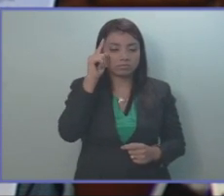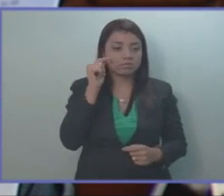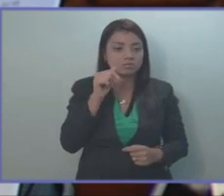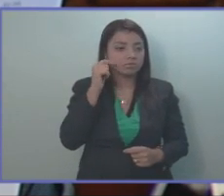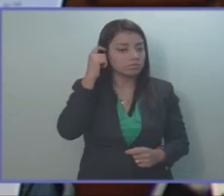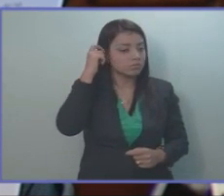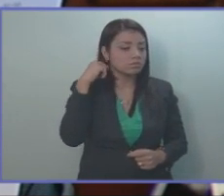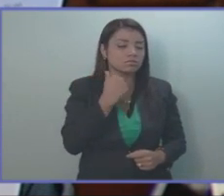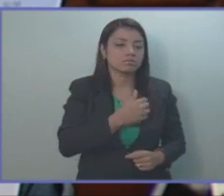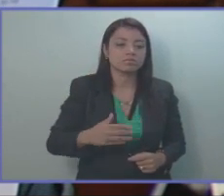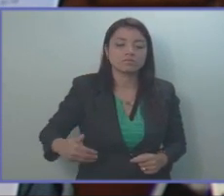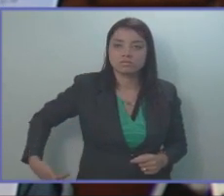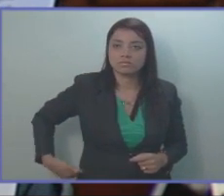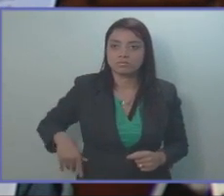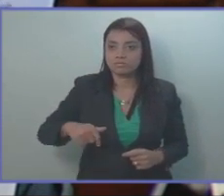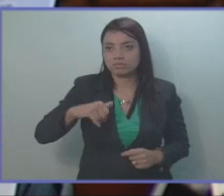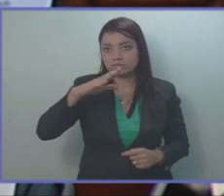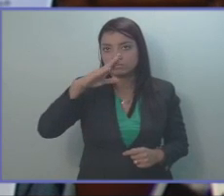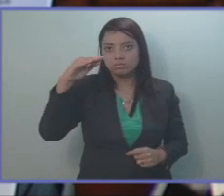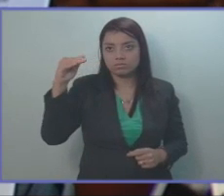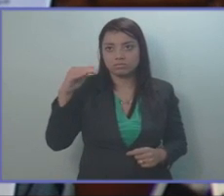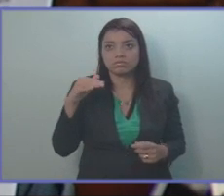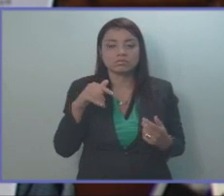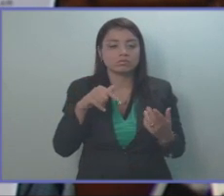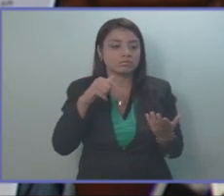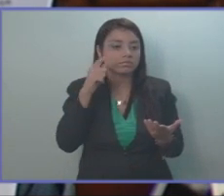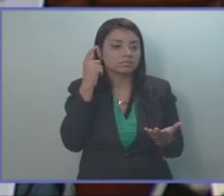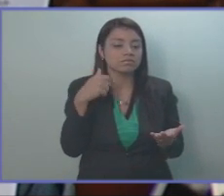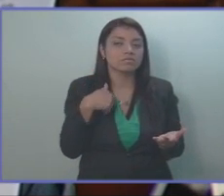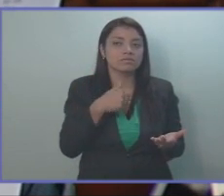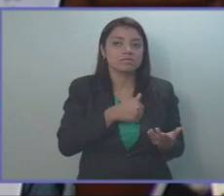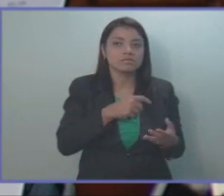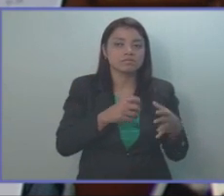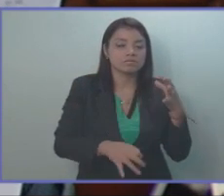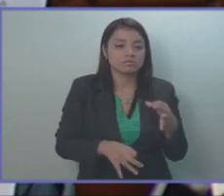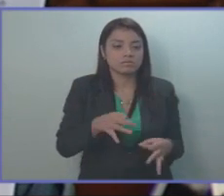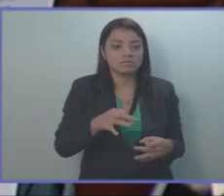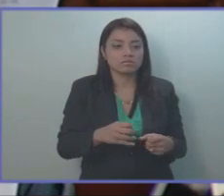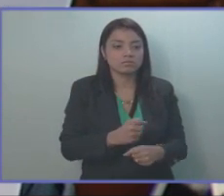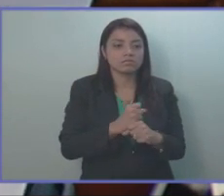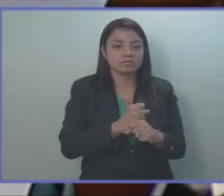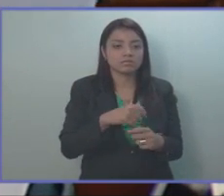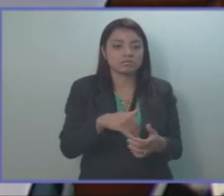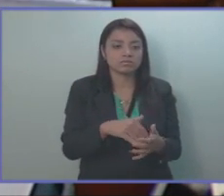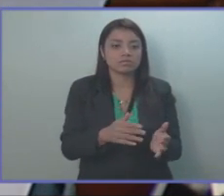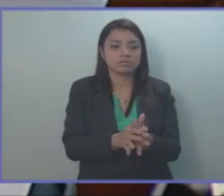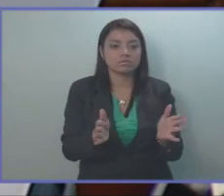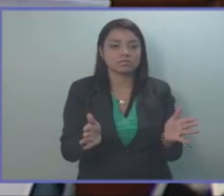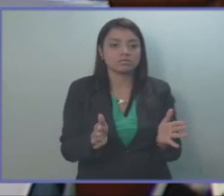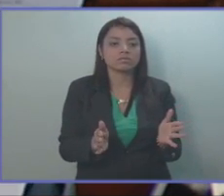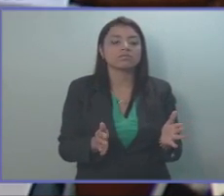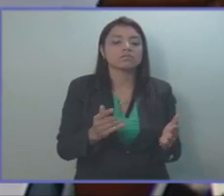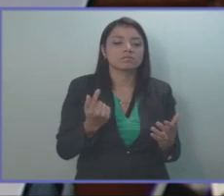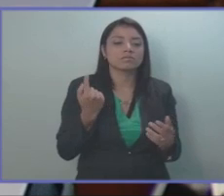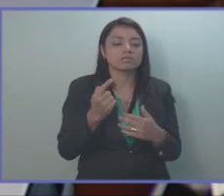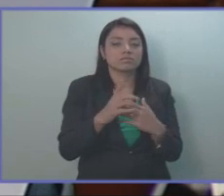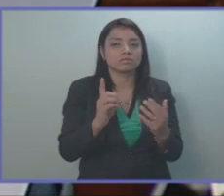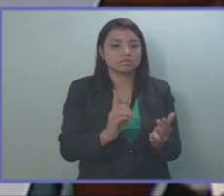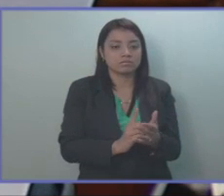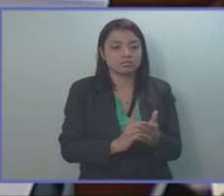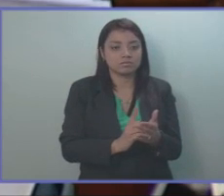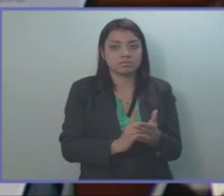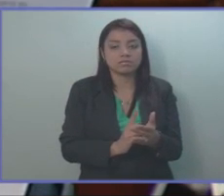del Presidente de la República, por medio del Ministro de Justicia y Seguridad Pública y de los